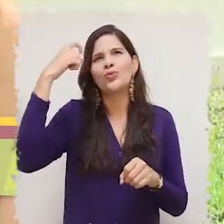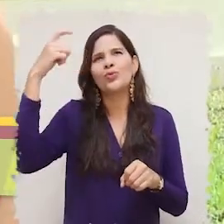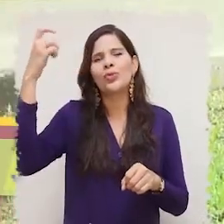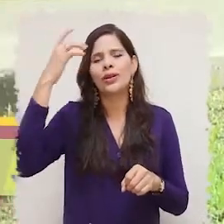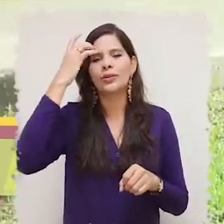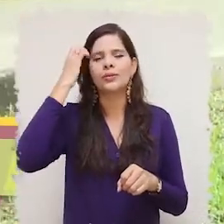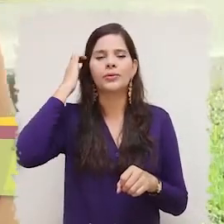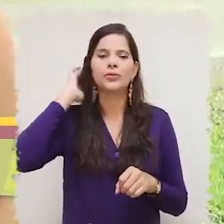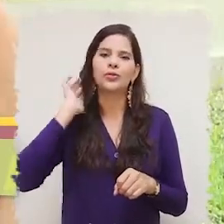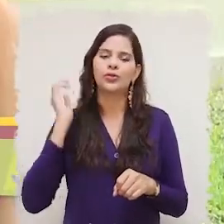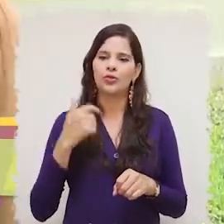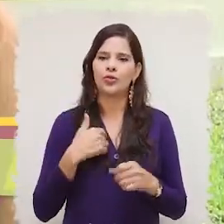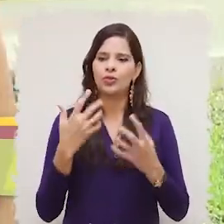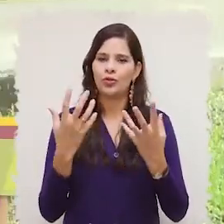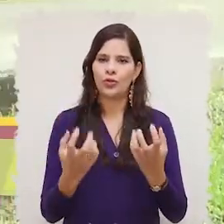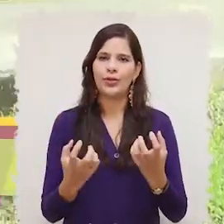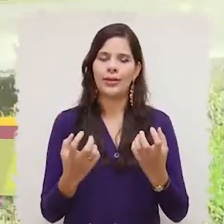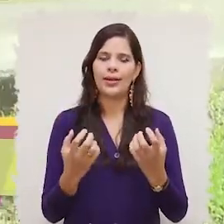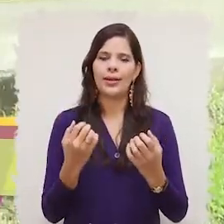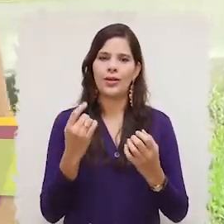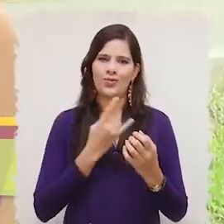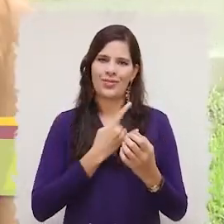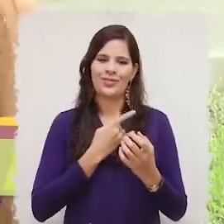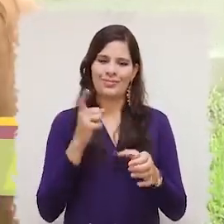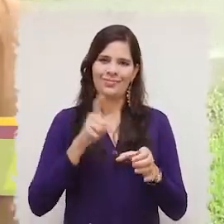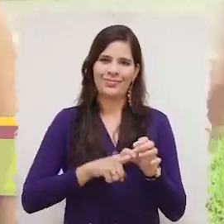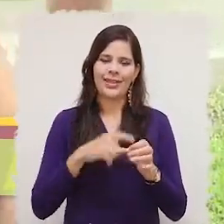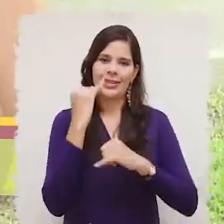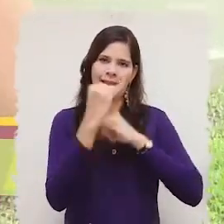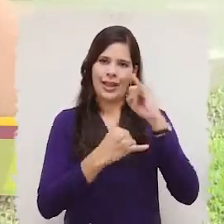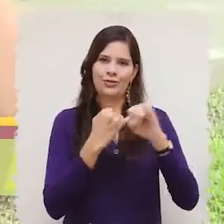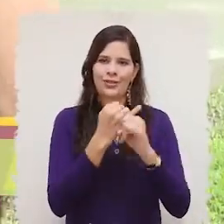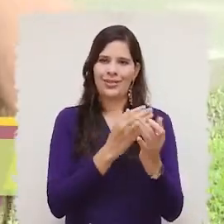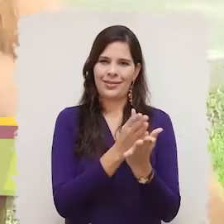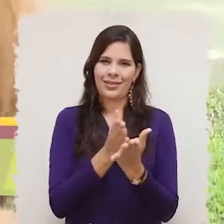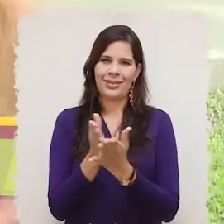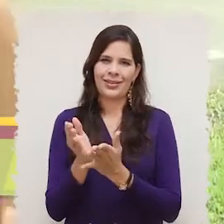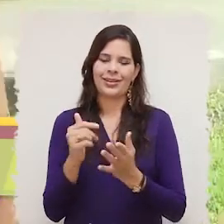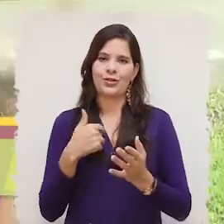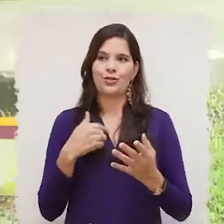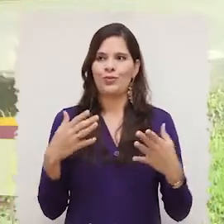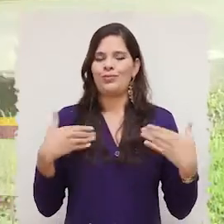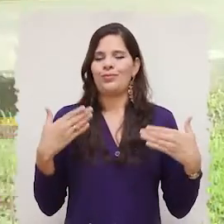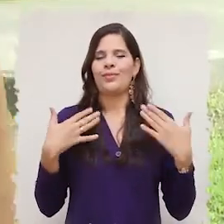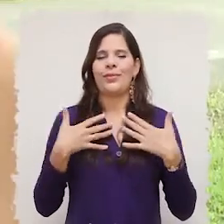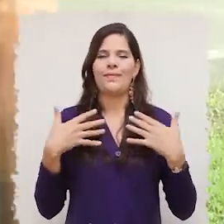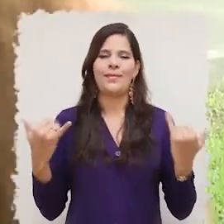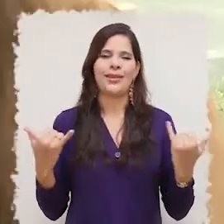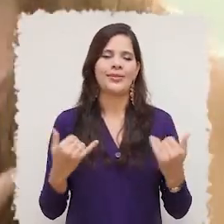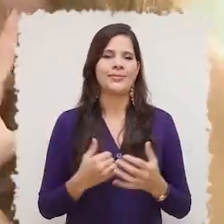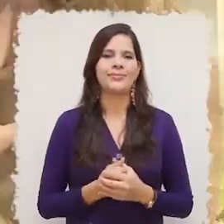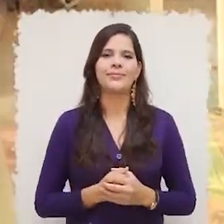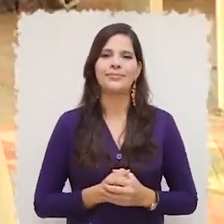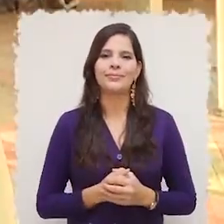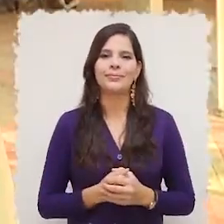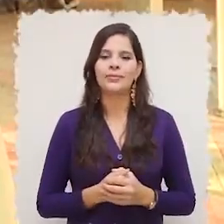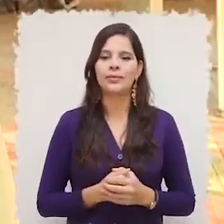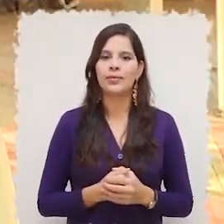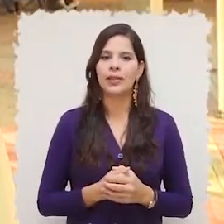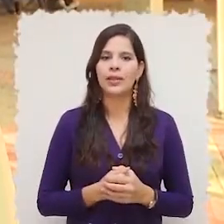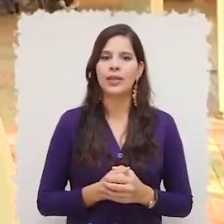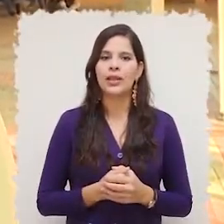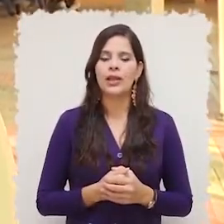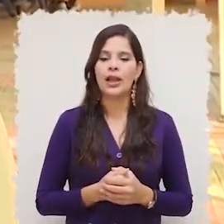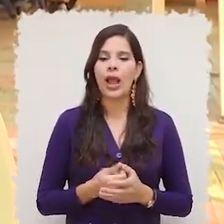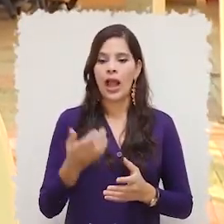desde el momento en que decidí estudiar negocios internacionales y pues estoy muy, muy, muy feliz. 50 cupos,